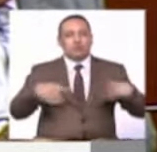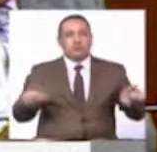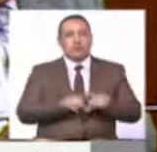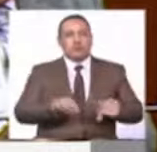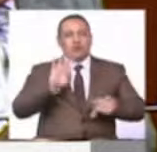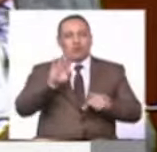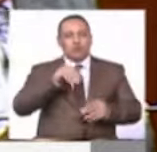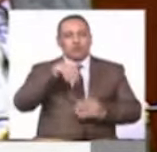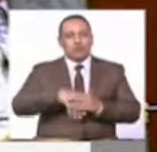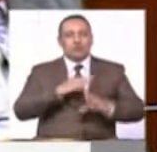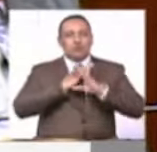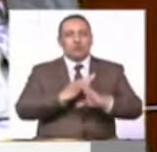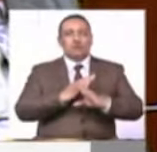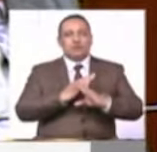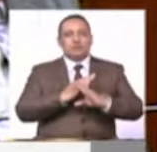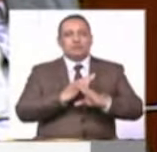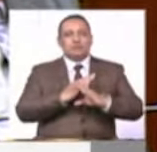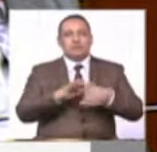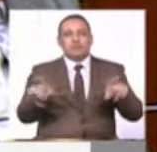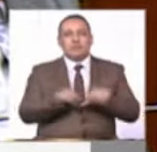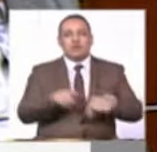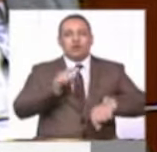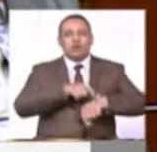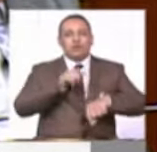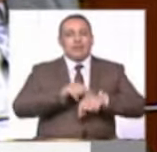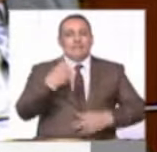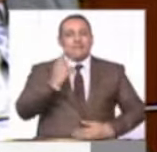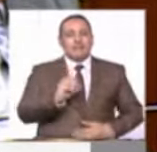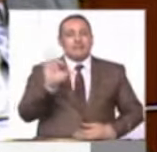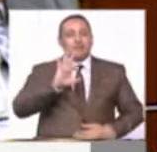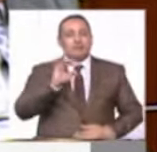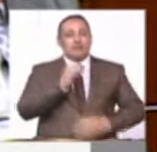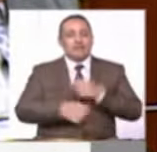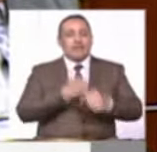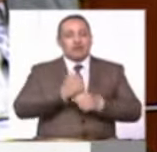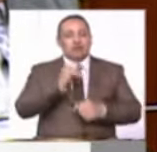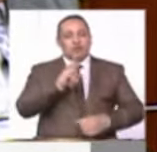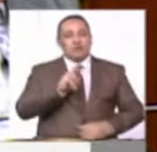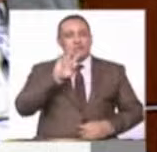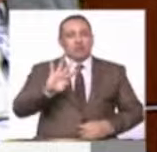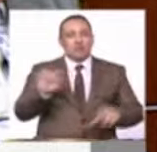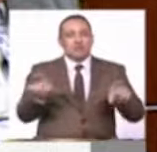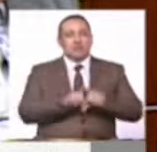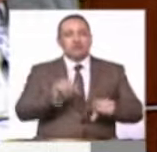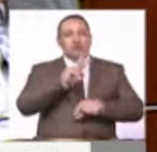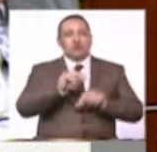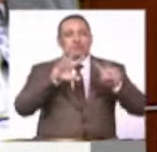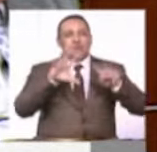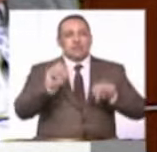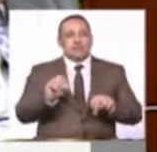cuatro votos en contra con fecha 20 de febrero del año 2024 mediante oficio